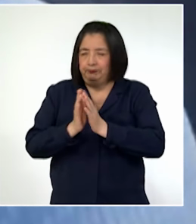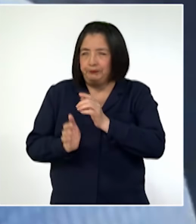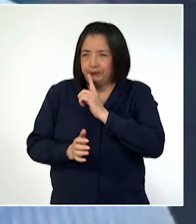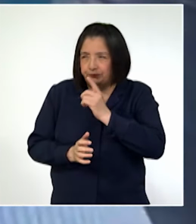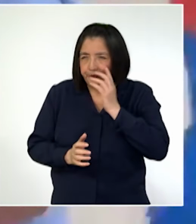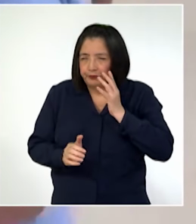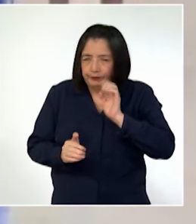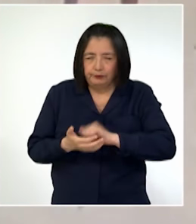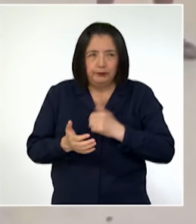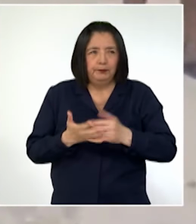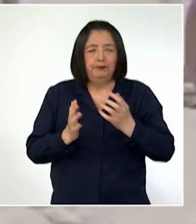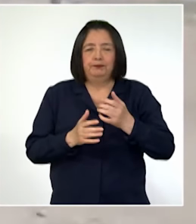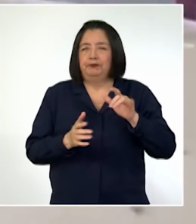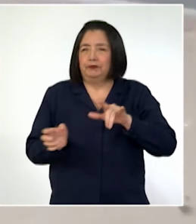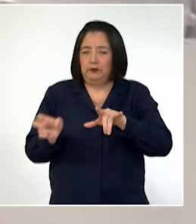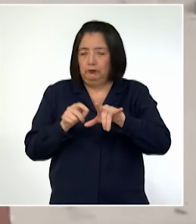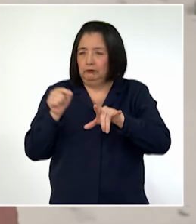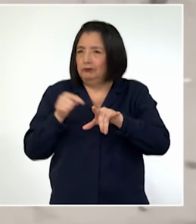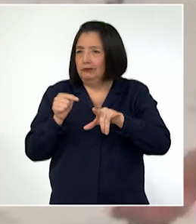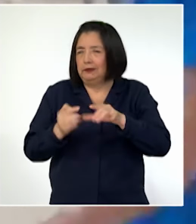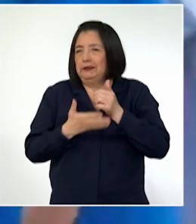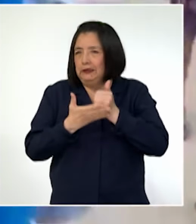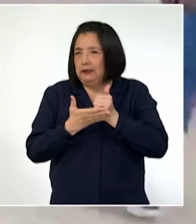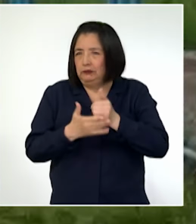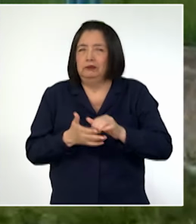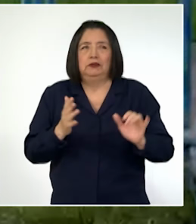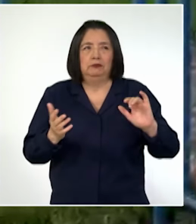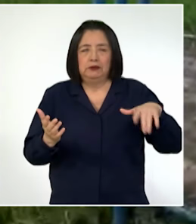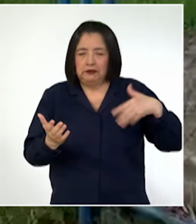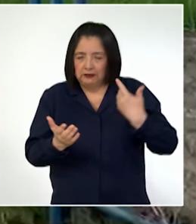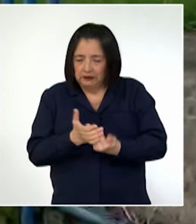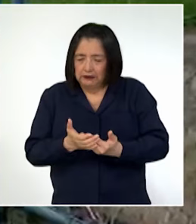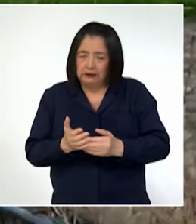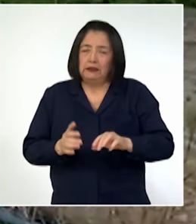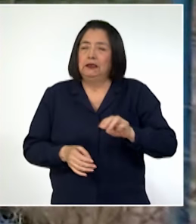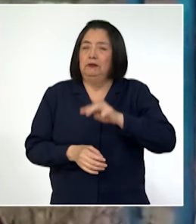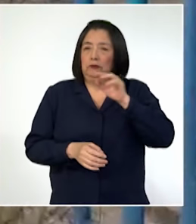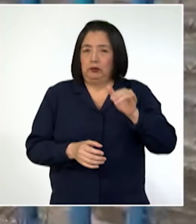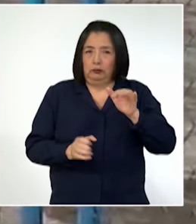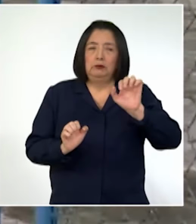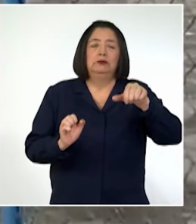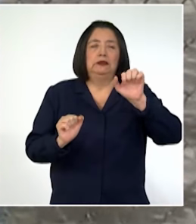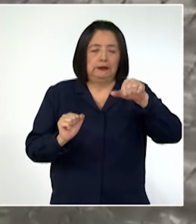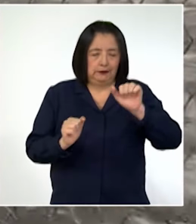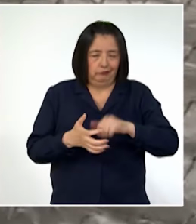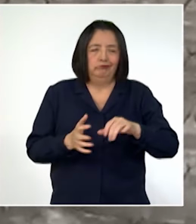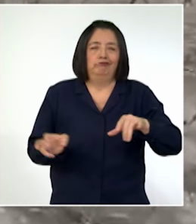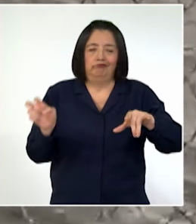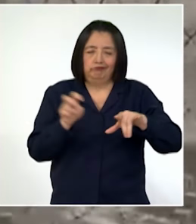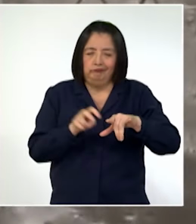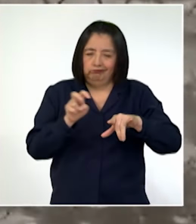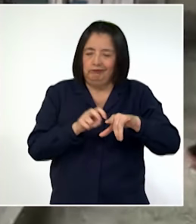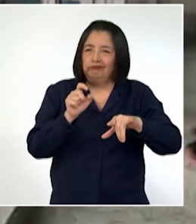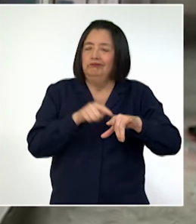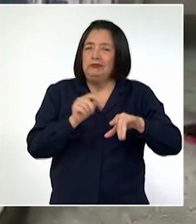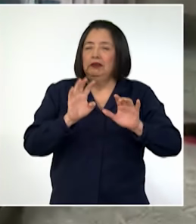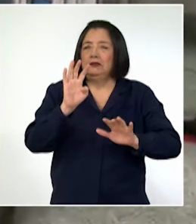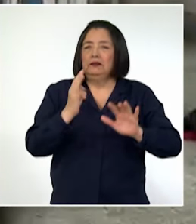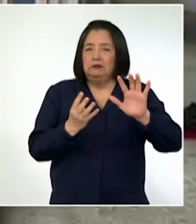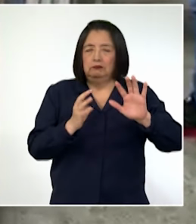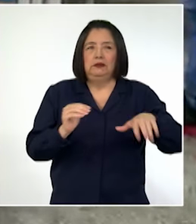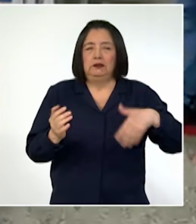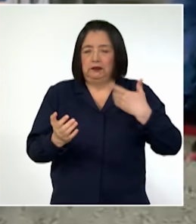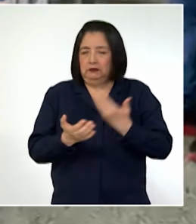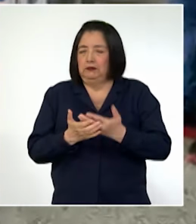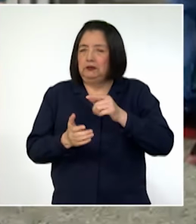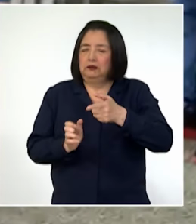padres de familia de un vuelo humanitario que les permita llegar a Moyobamba, un avión de la Fuerza Aérea se encargó de trasladar a 19 de ellos hasta el